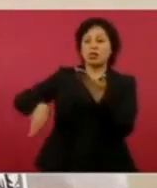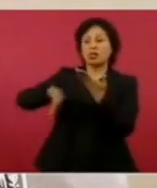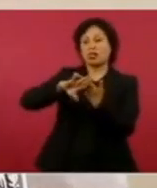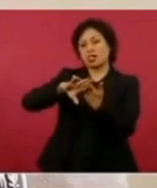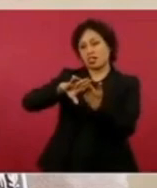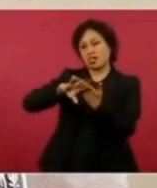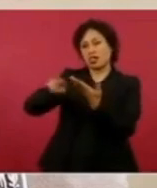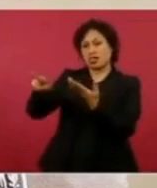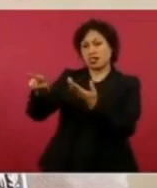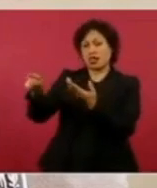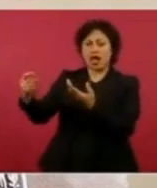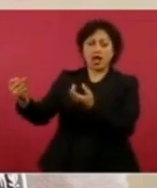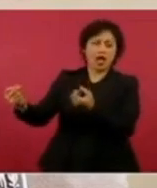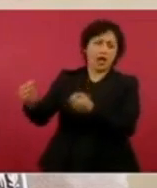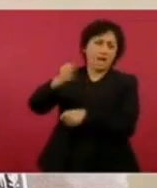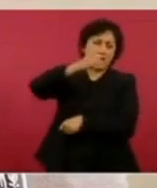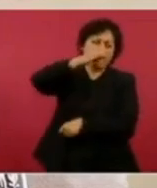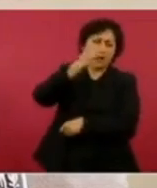verbal.